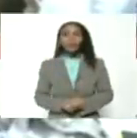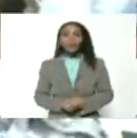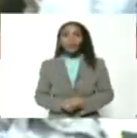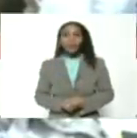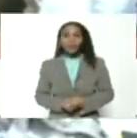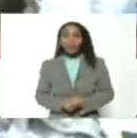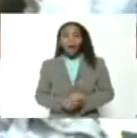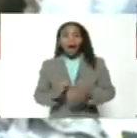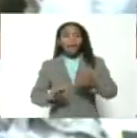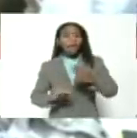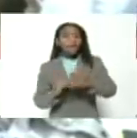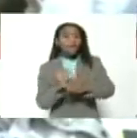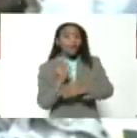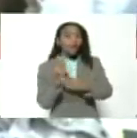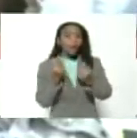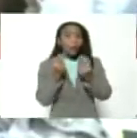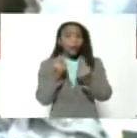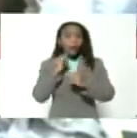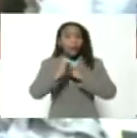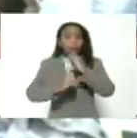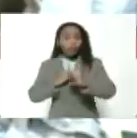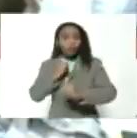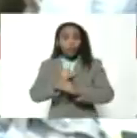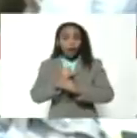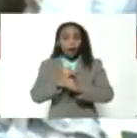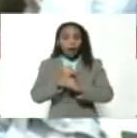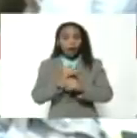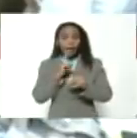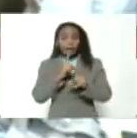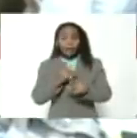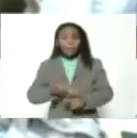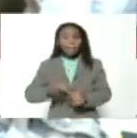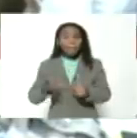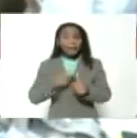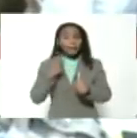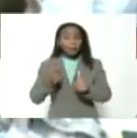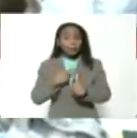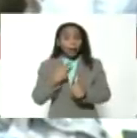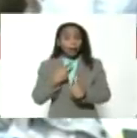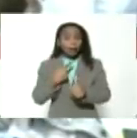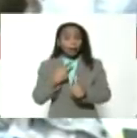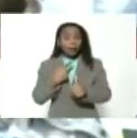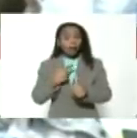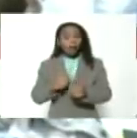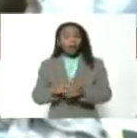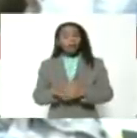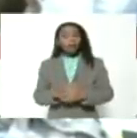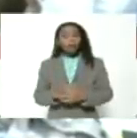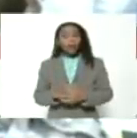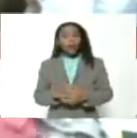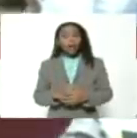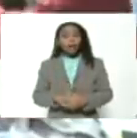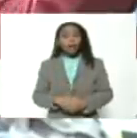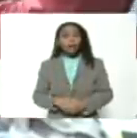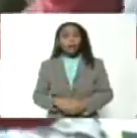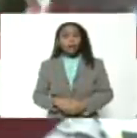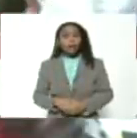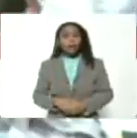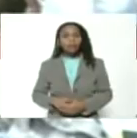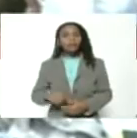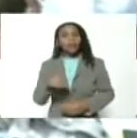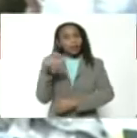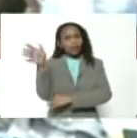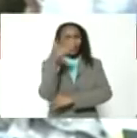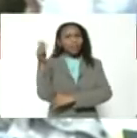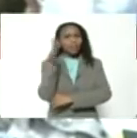al Fondo Monetario Internacional, que fue el blanco fundamental, y el recetario del fondo, presidente. Se fue la bandera de